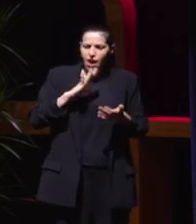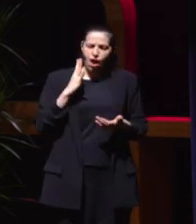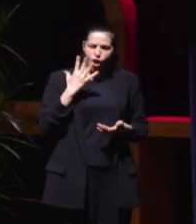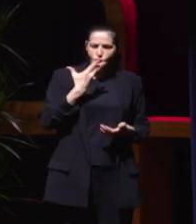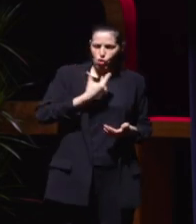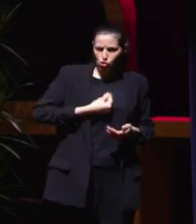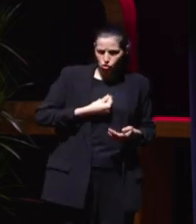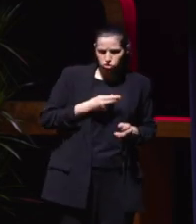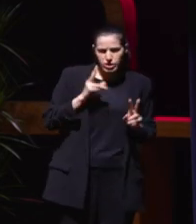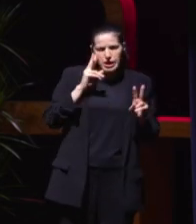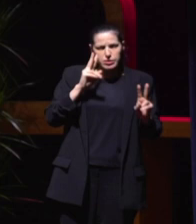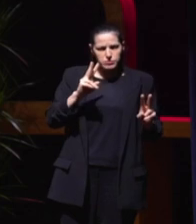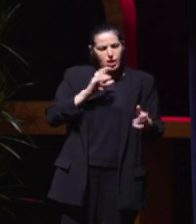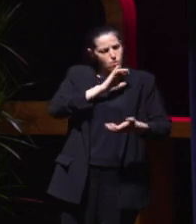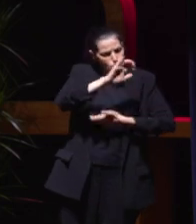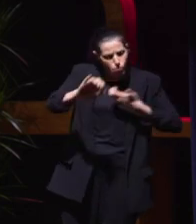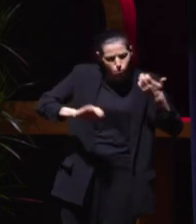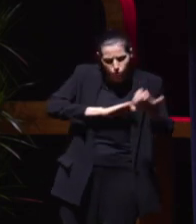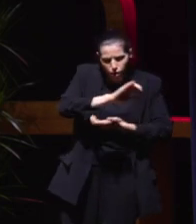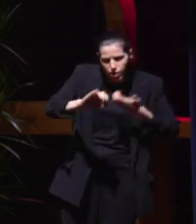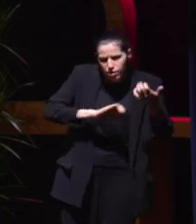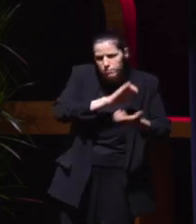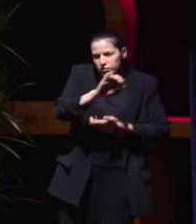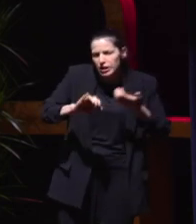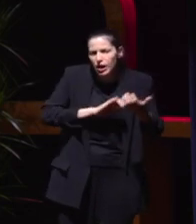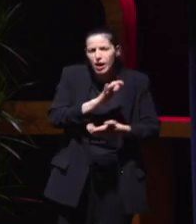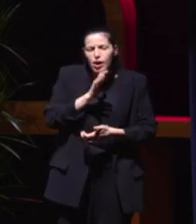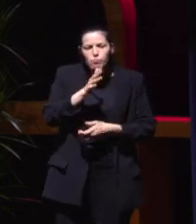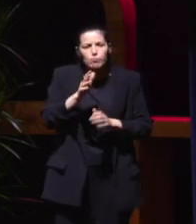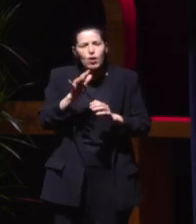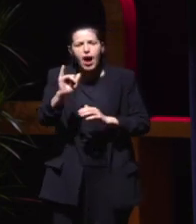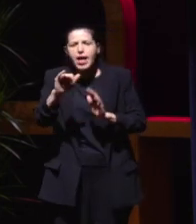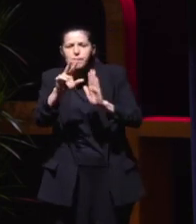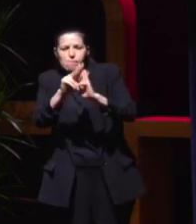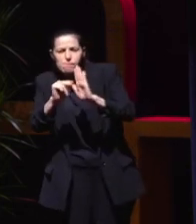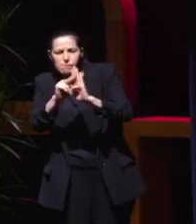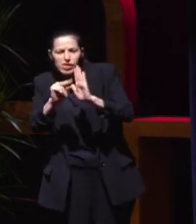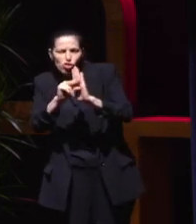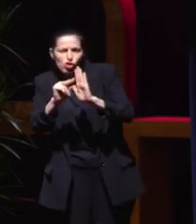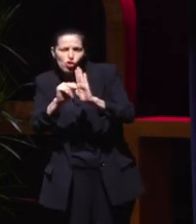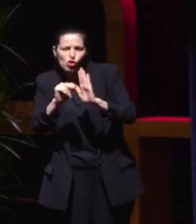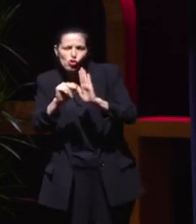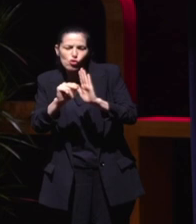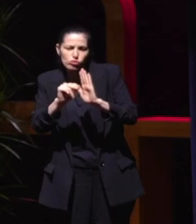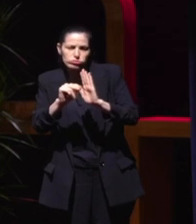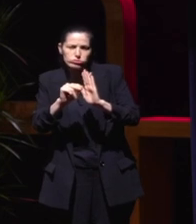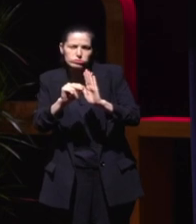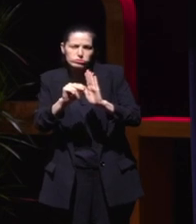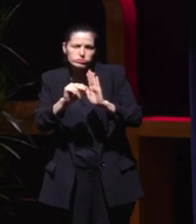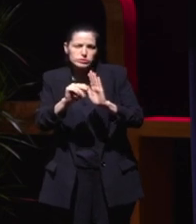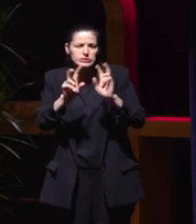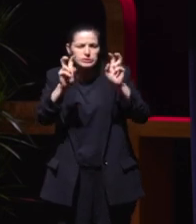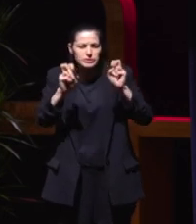siguiente Vila que se montaba con con este con un con un vídeo un paneo o sea una un barrido al